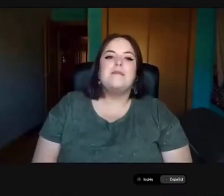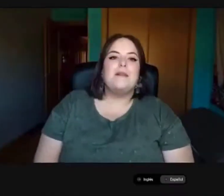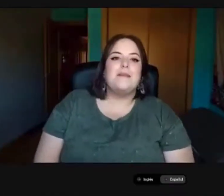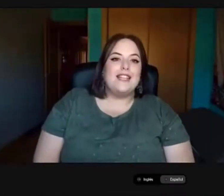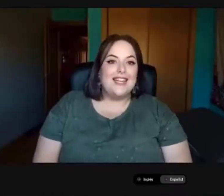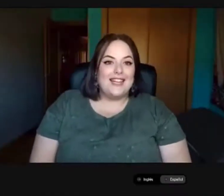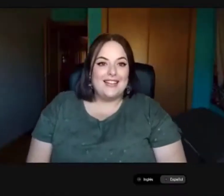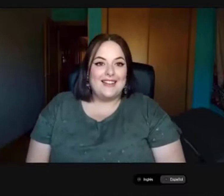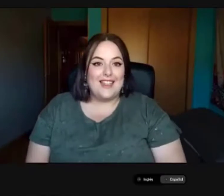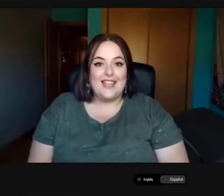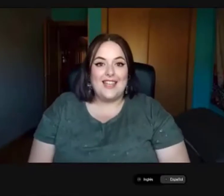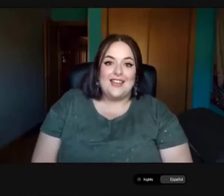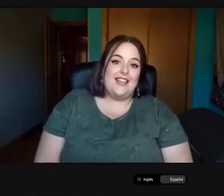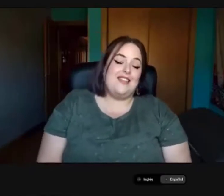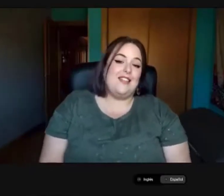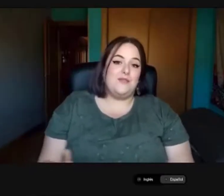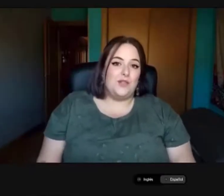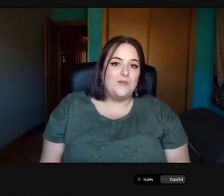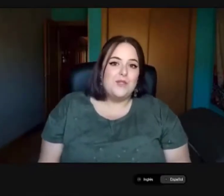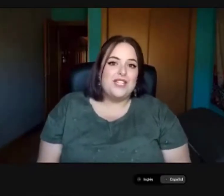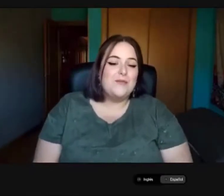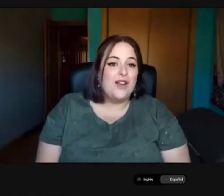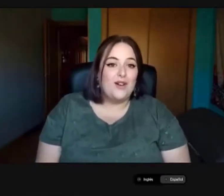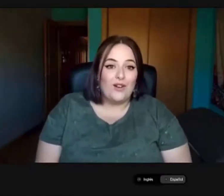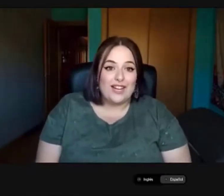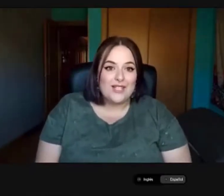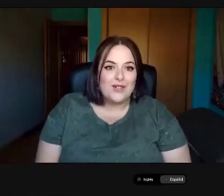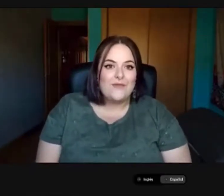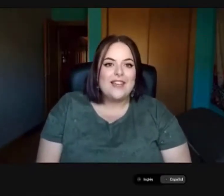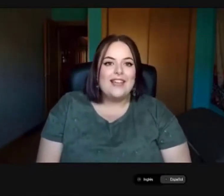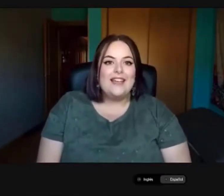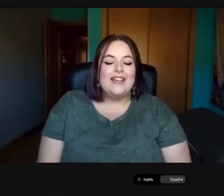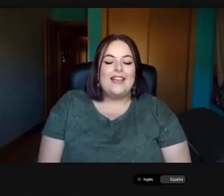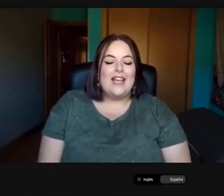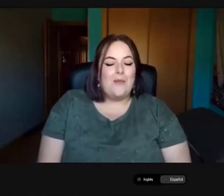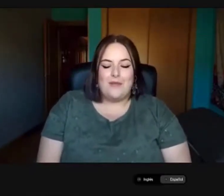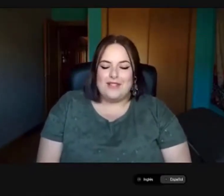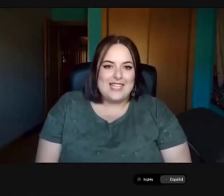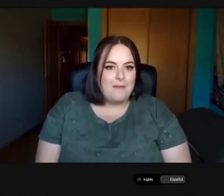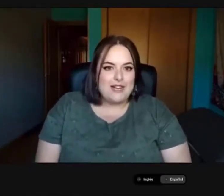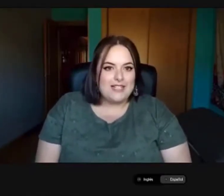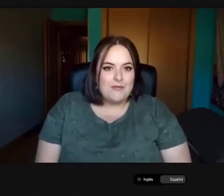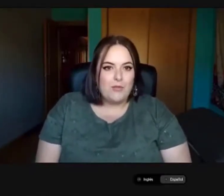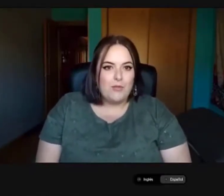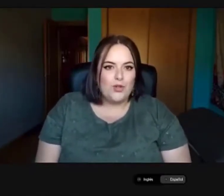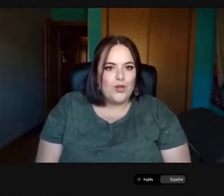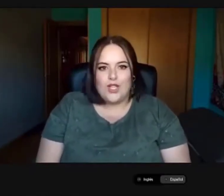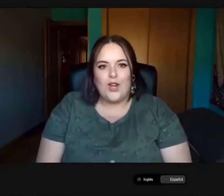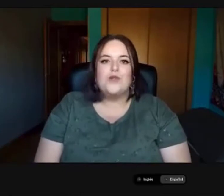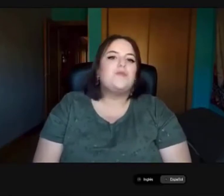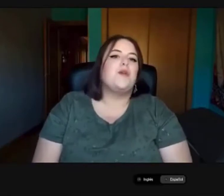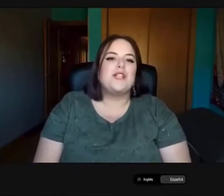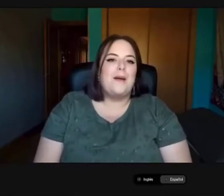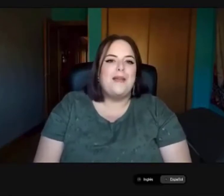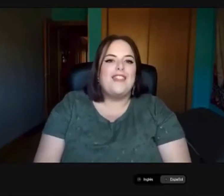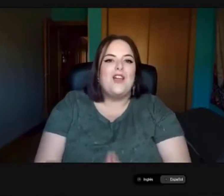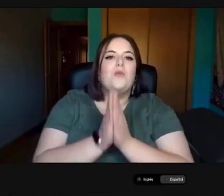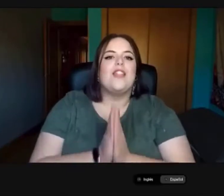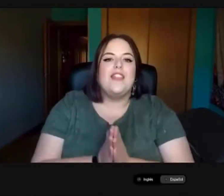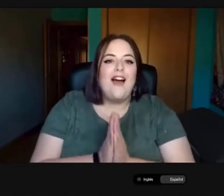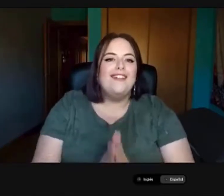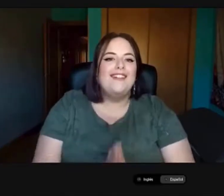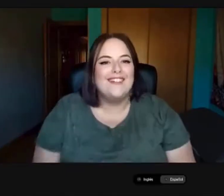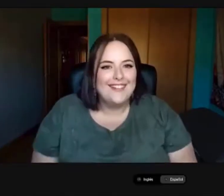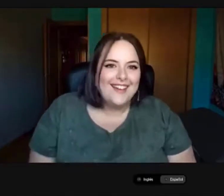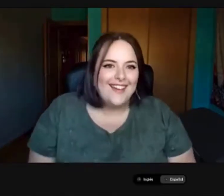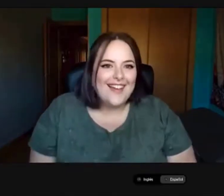añadir, simplemente decir que disfrutéis muchísimo del congreso, que lo aprovechéis al máximo por todos los que no nos podemos cambiar